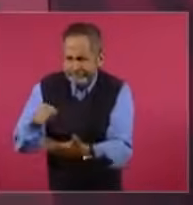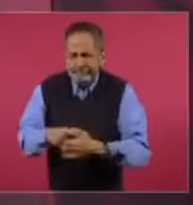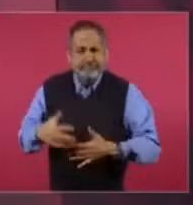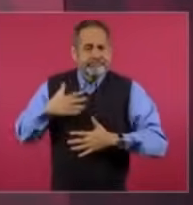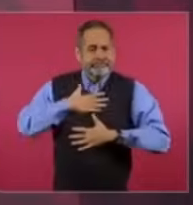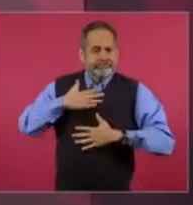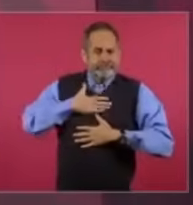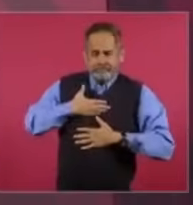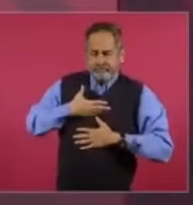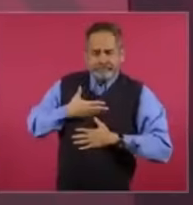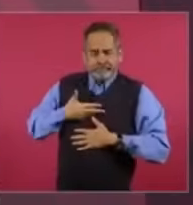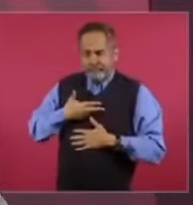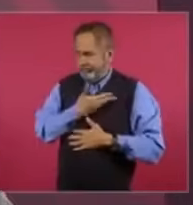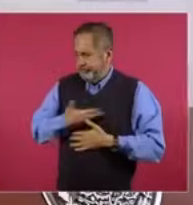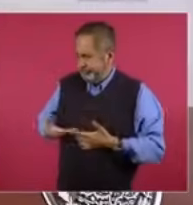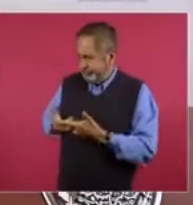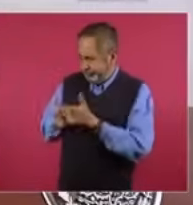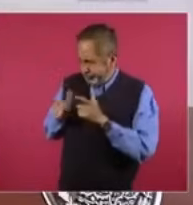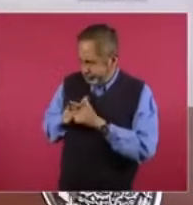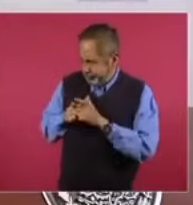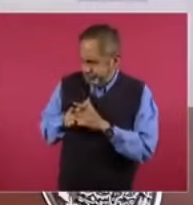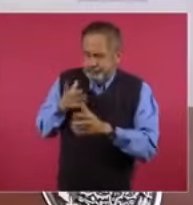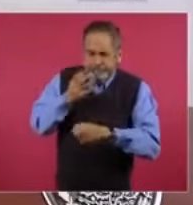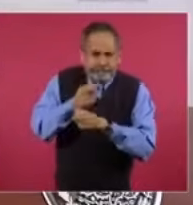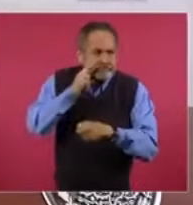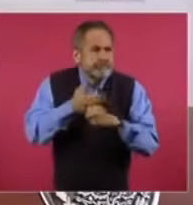legislativo es para